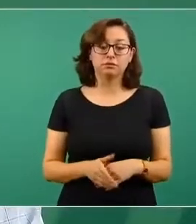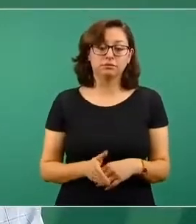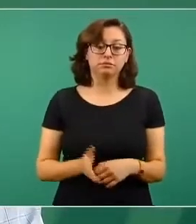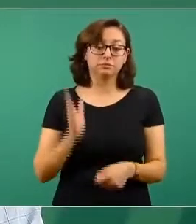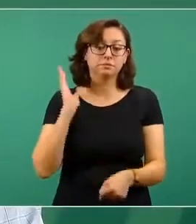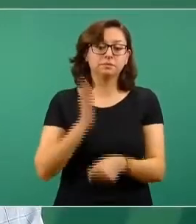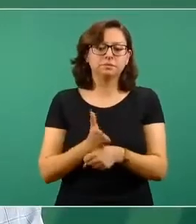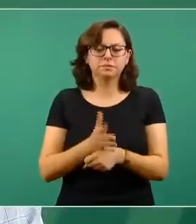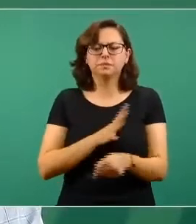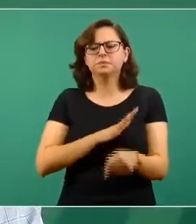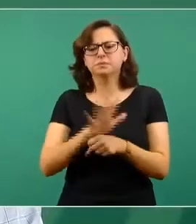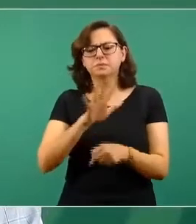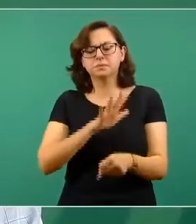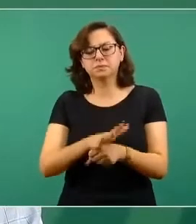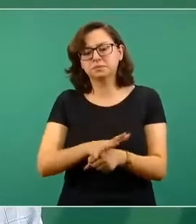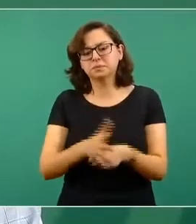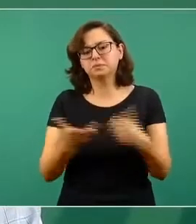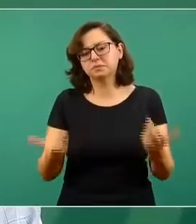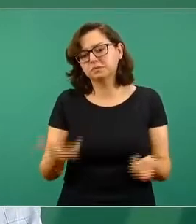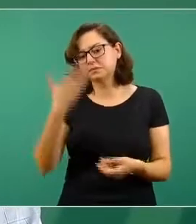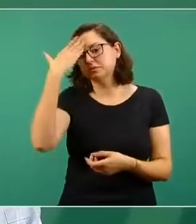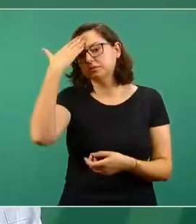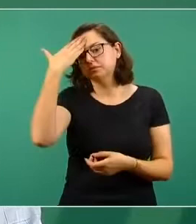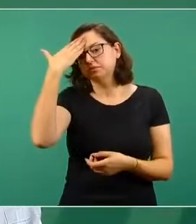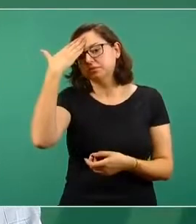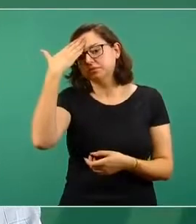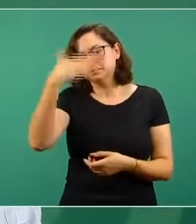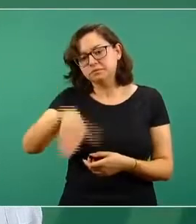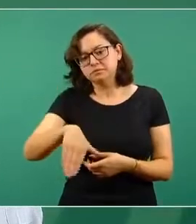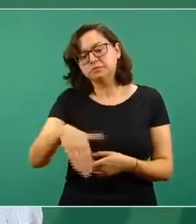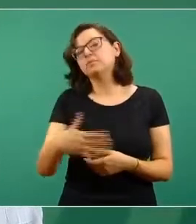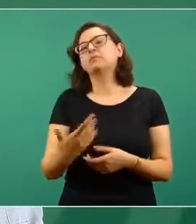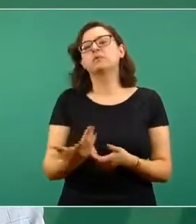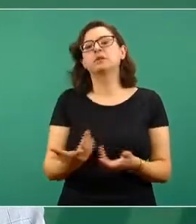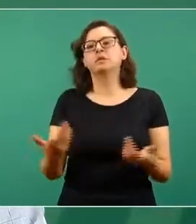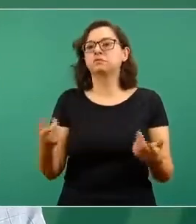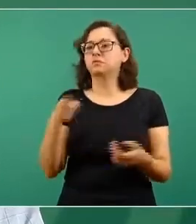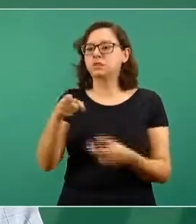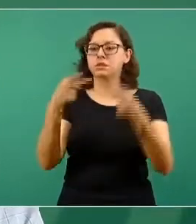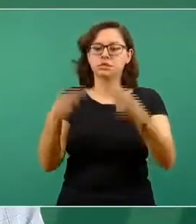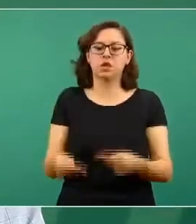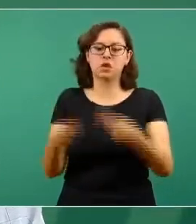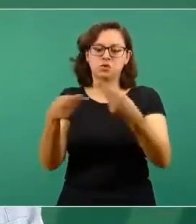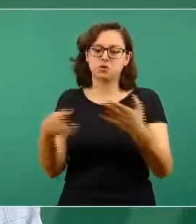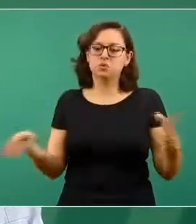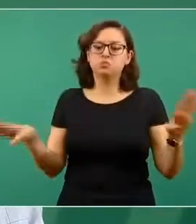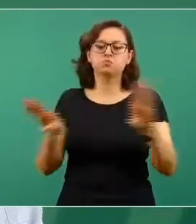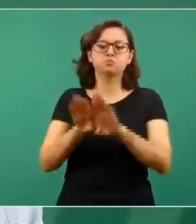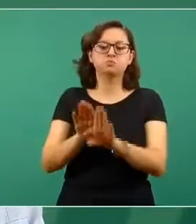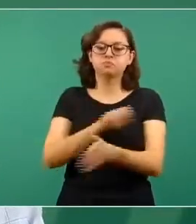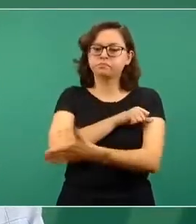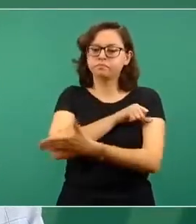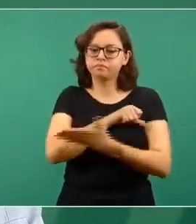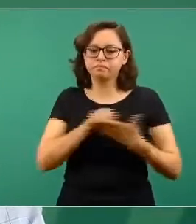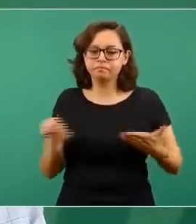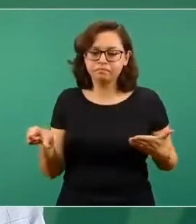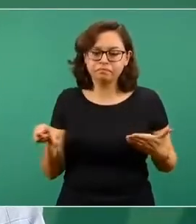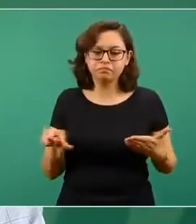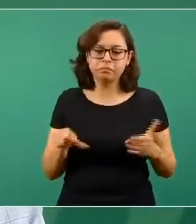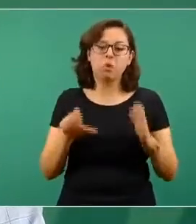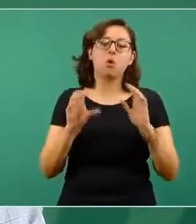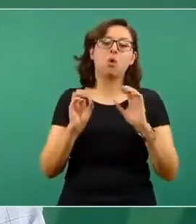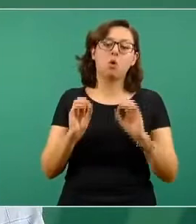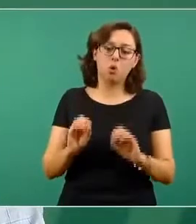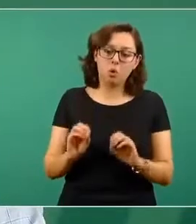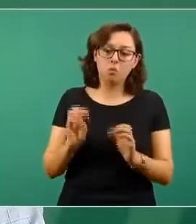van desde lo que todos conocemos como son cierres, clausuras, pero que pueden también escalar hacia lo que